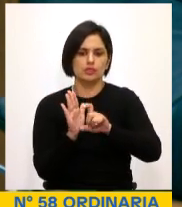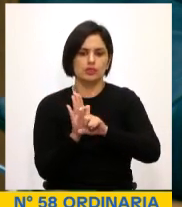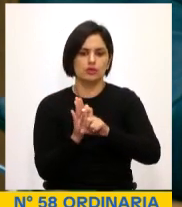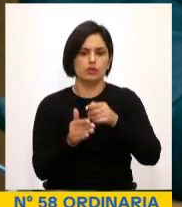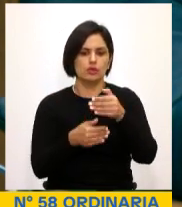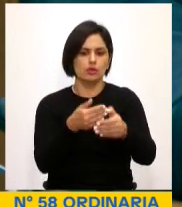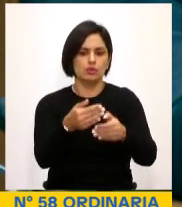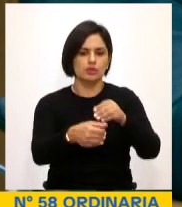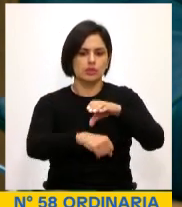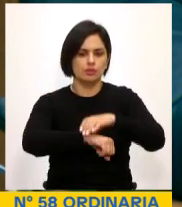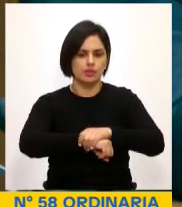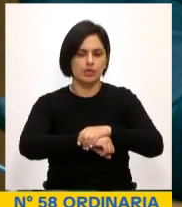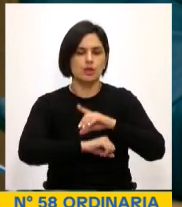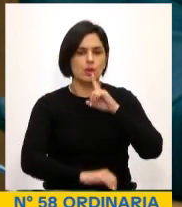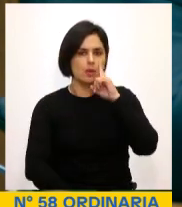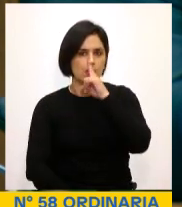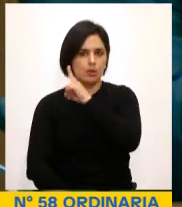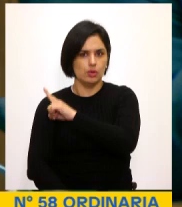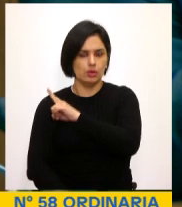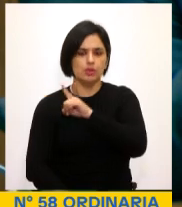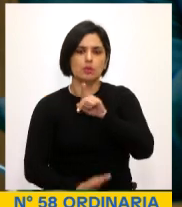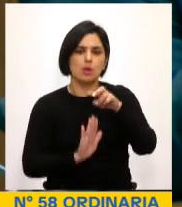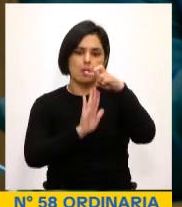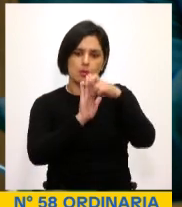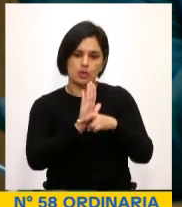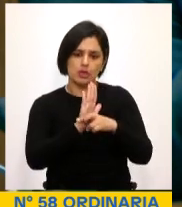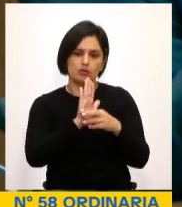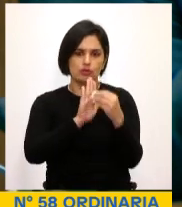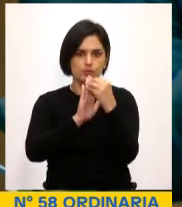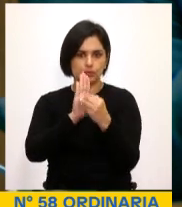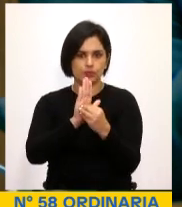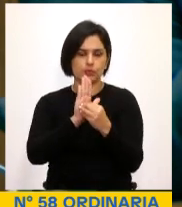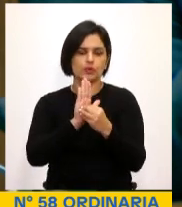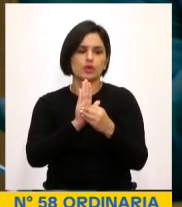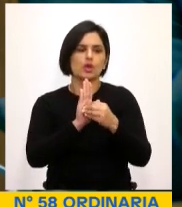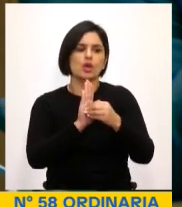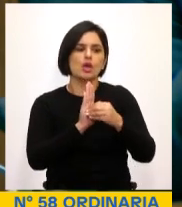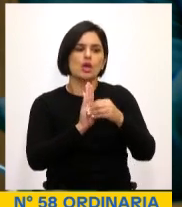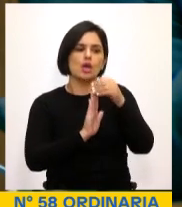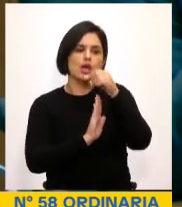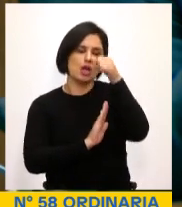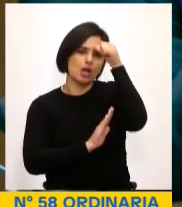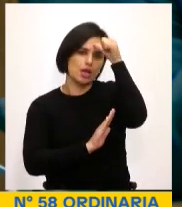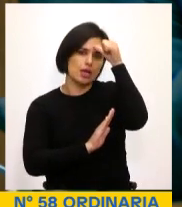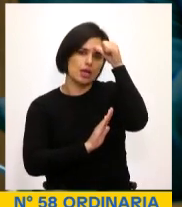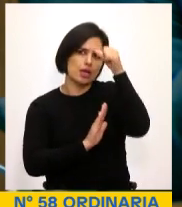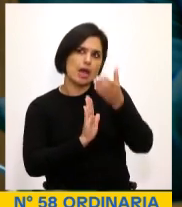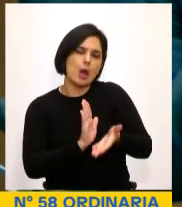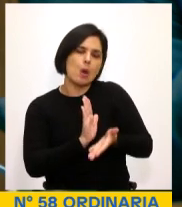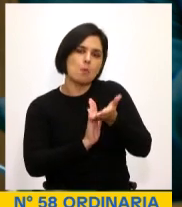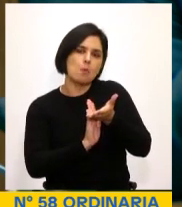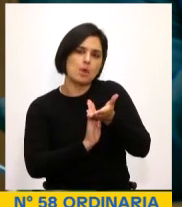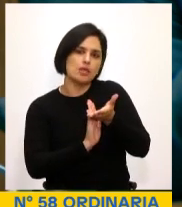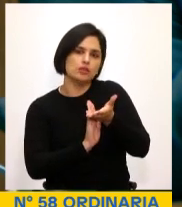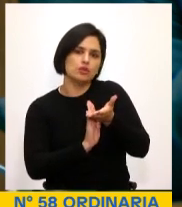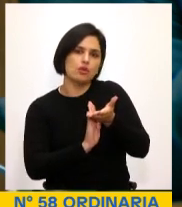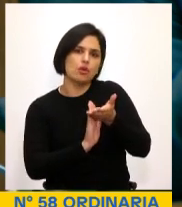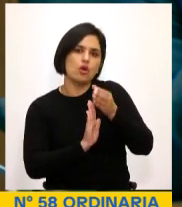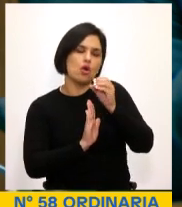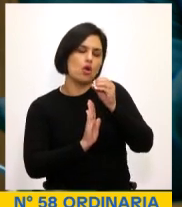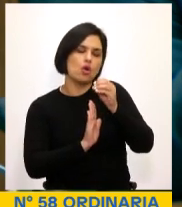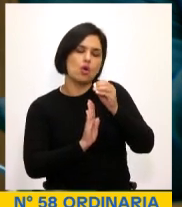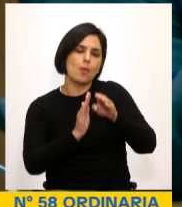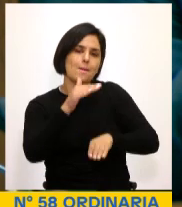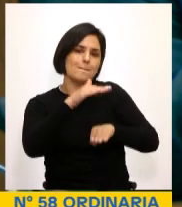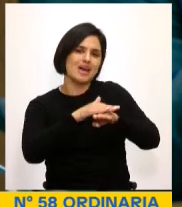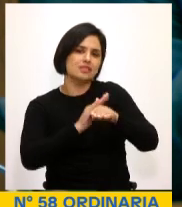procesal penal finalmente el proyecto contempla un moment momento de las penas en realidad no es el momento de las penas es la aplicación máxima de